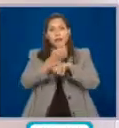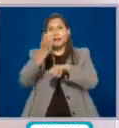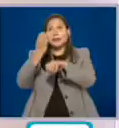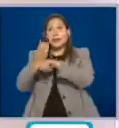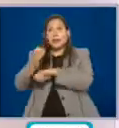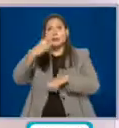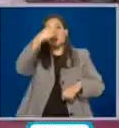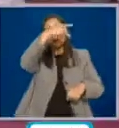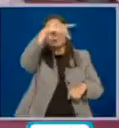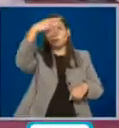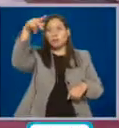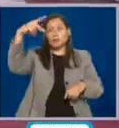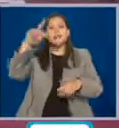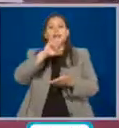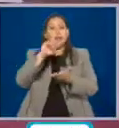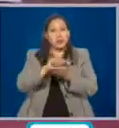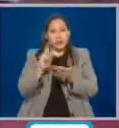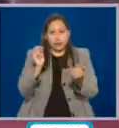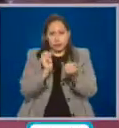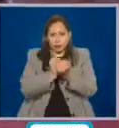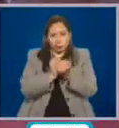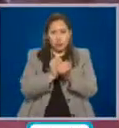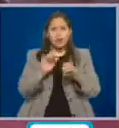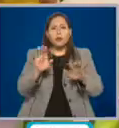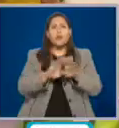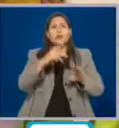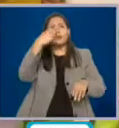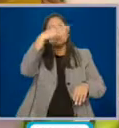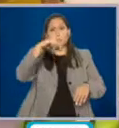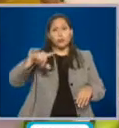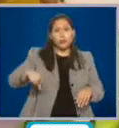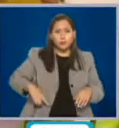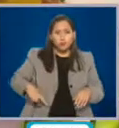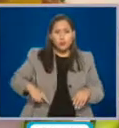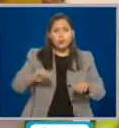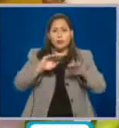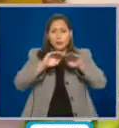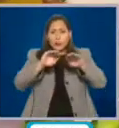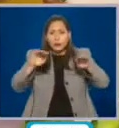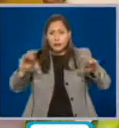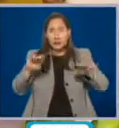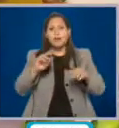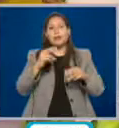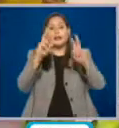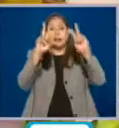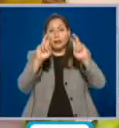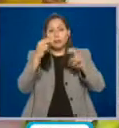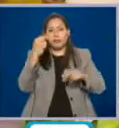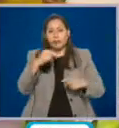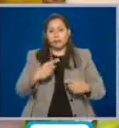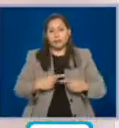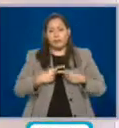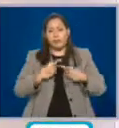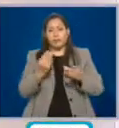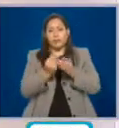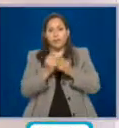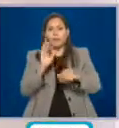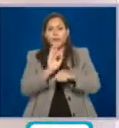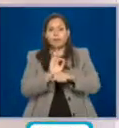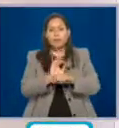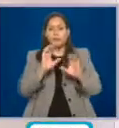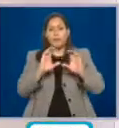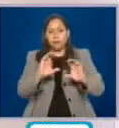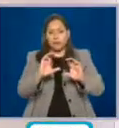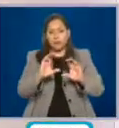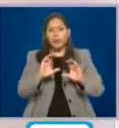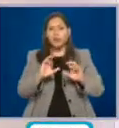a su vez sus leyes locales de cómo sus gobiernos van a regular el tema de protección de datos personales respecto de